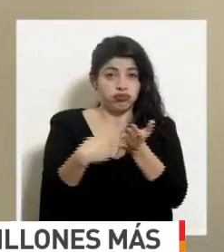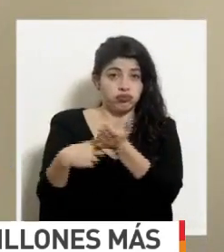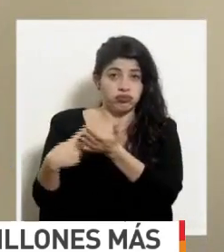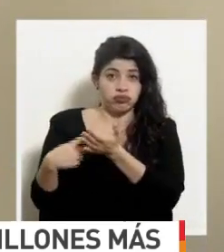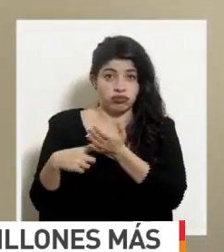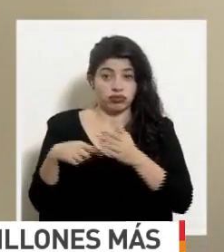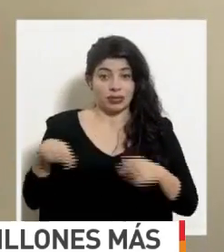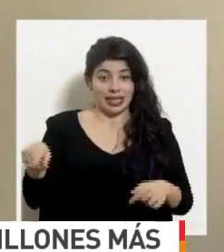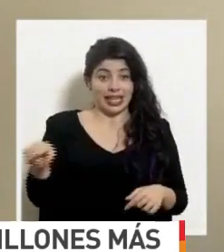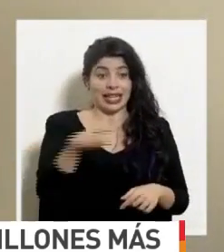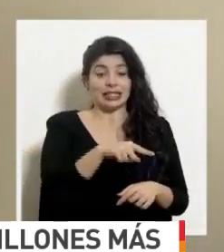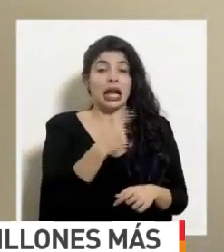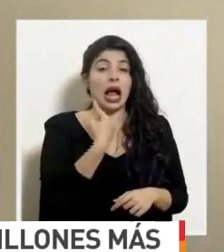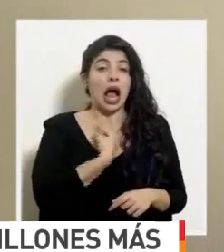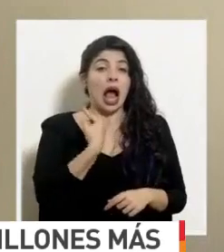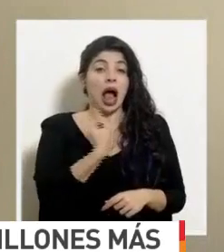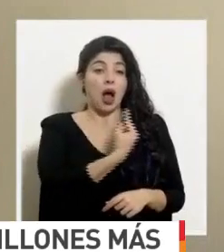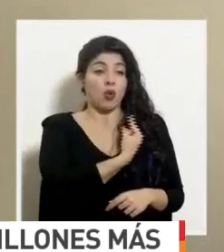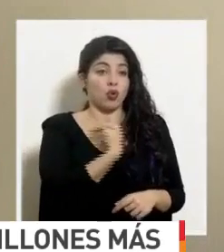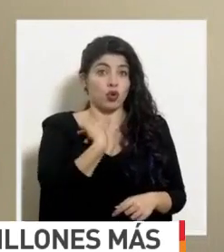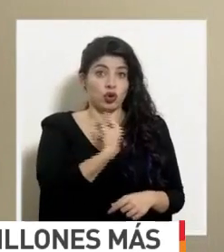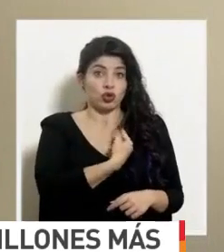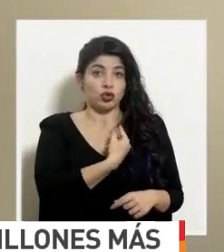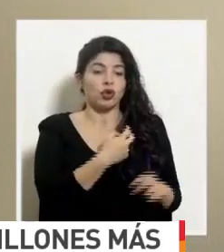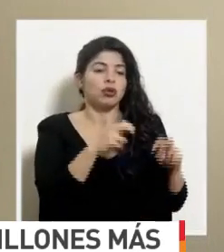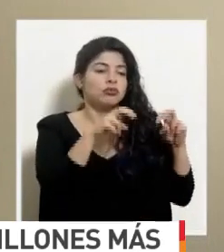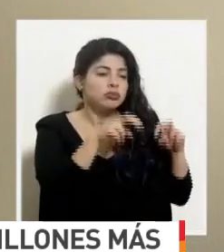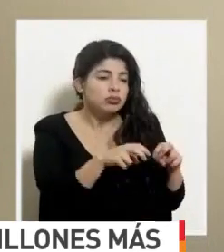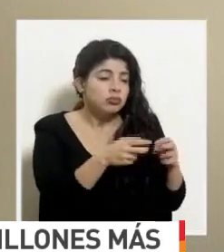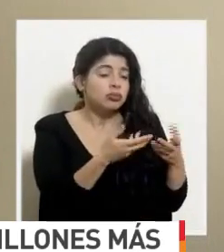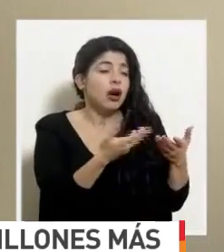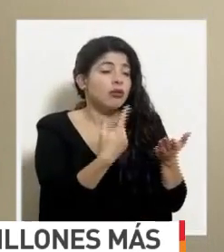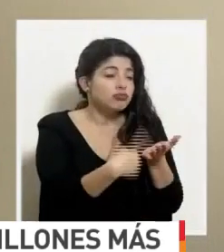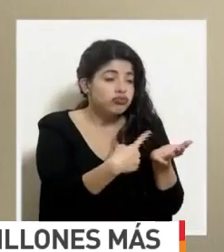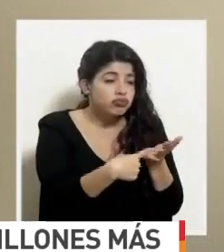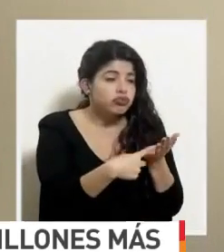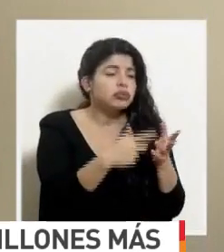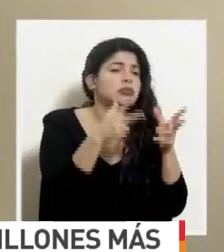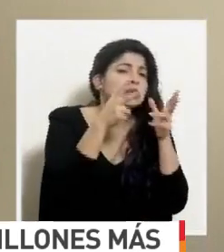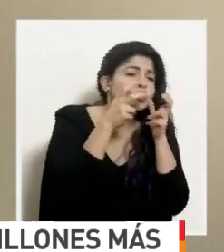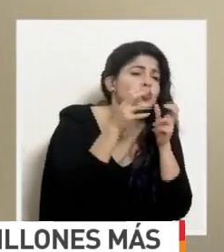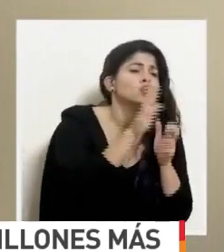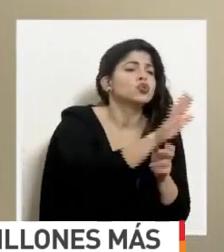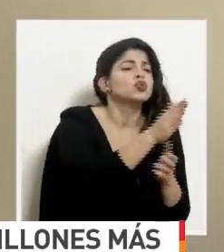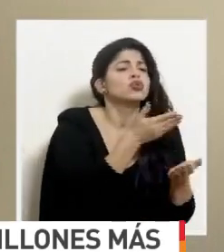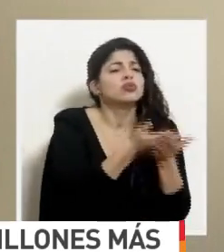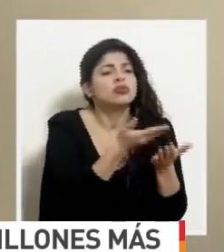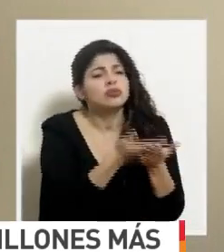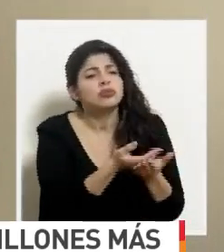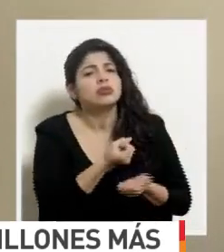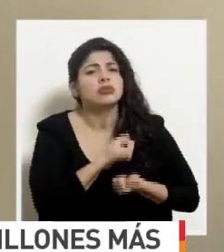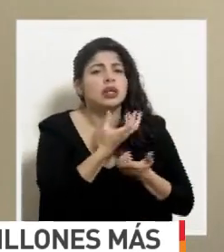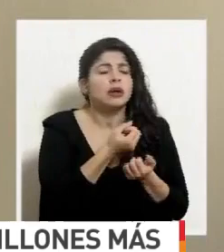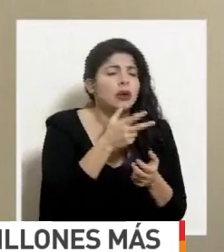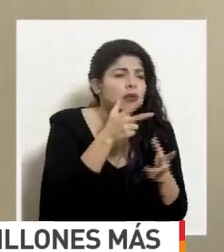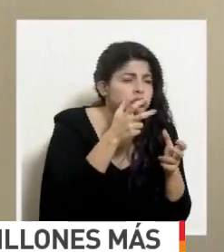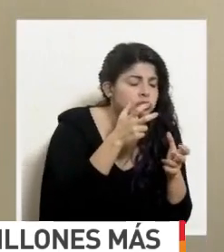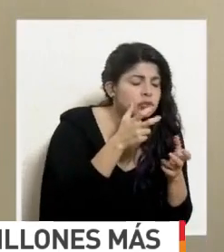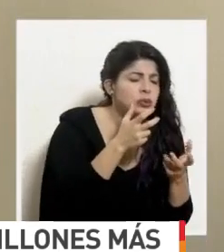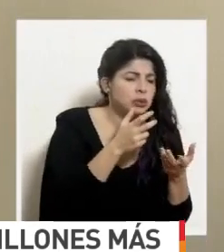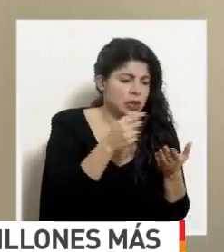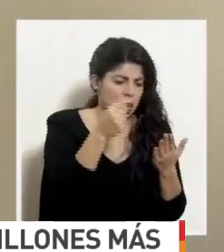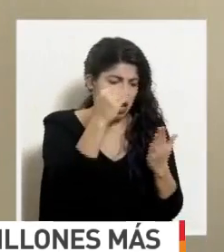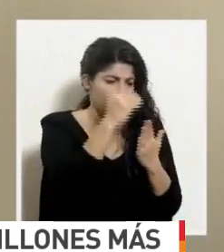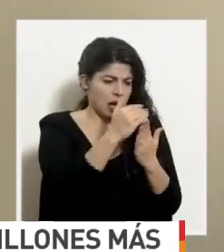Sobre esa base, cada uno de nosotros se ha sentado con sus sectores a escuchar los planteamientos que tienen y recapitulamos